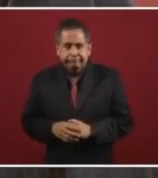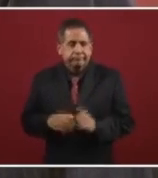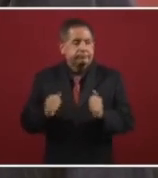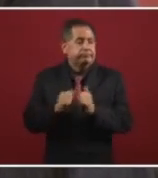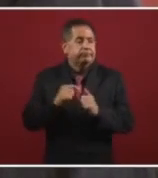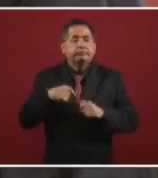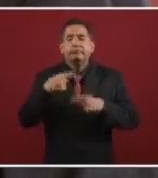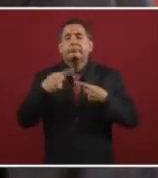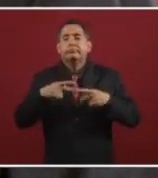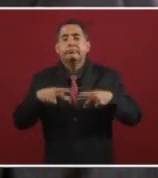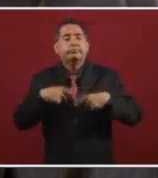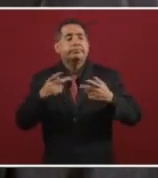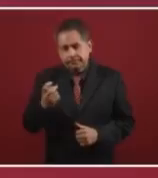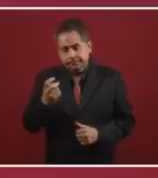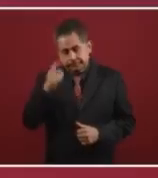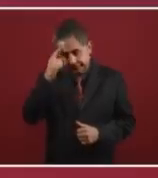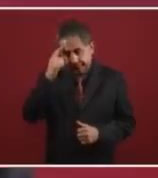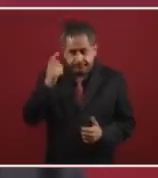participativa.